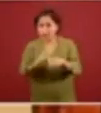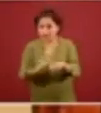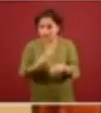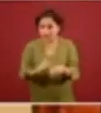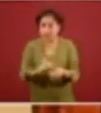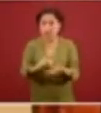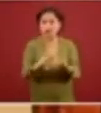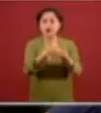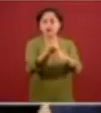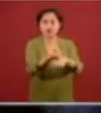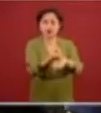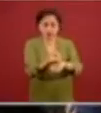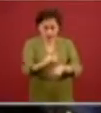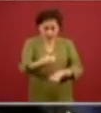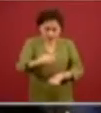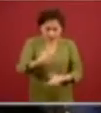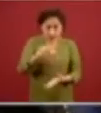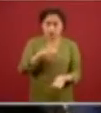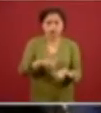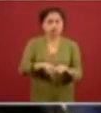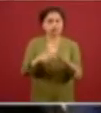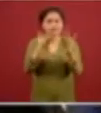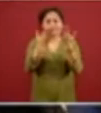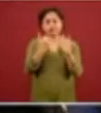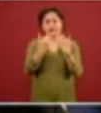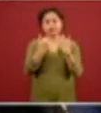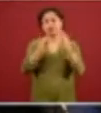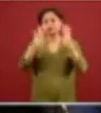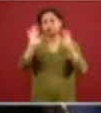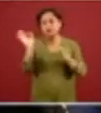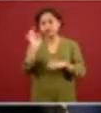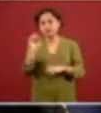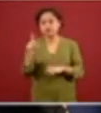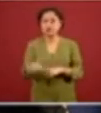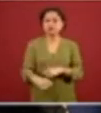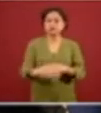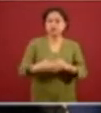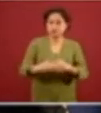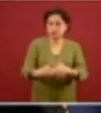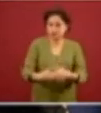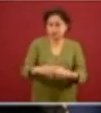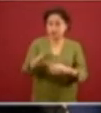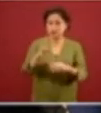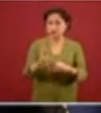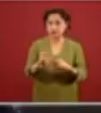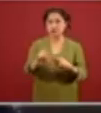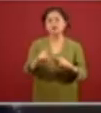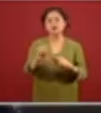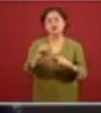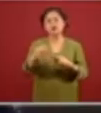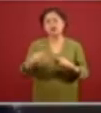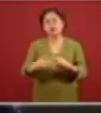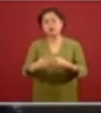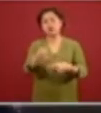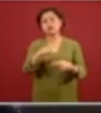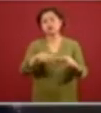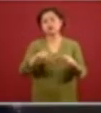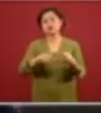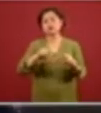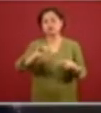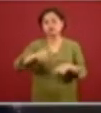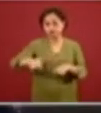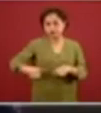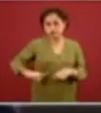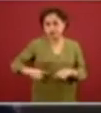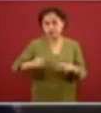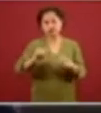sanguíneo a transfundir. Me refiero a hemorragia obstétrica, traumatismos y accidentes. A pesar de la